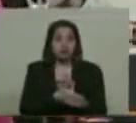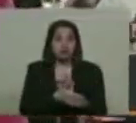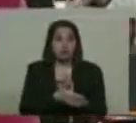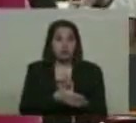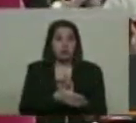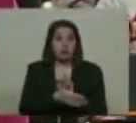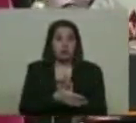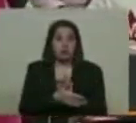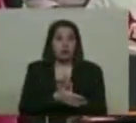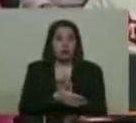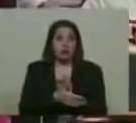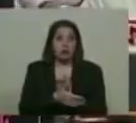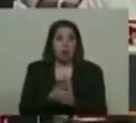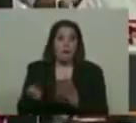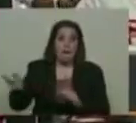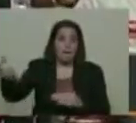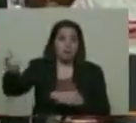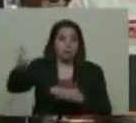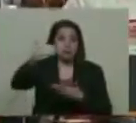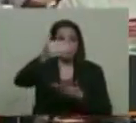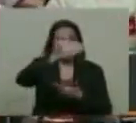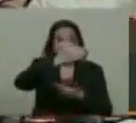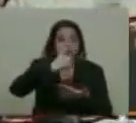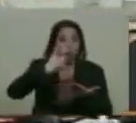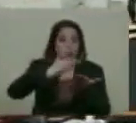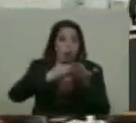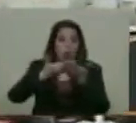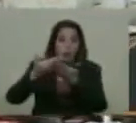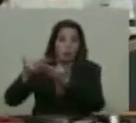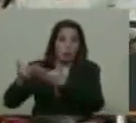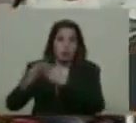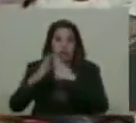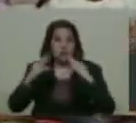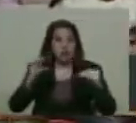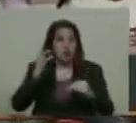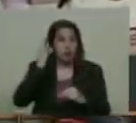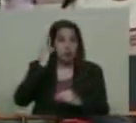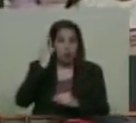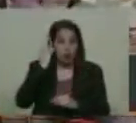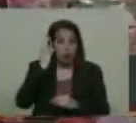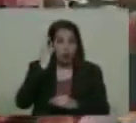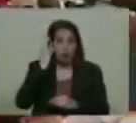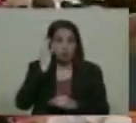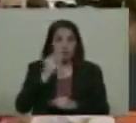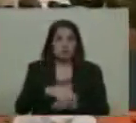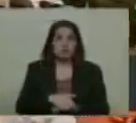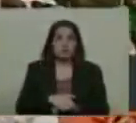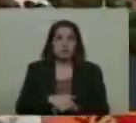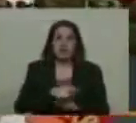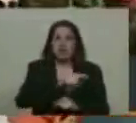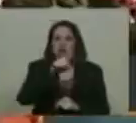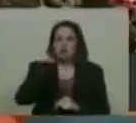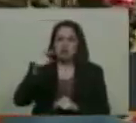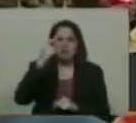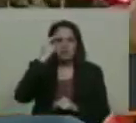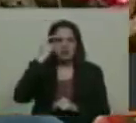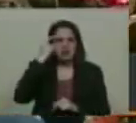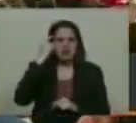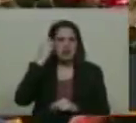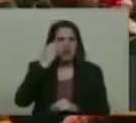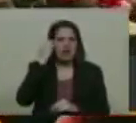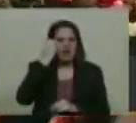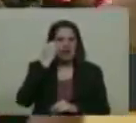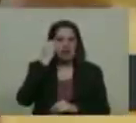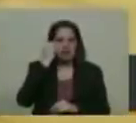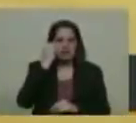recoger las propuestas de las mujeres de base, de la mujer de a pie. Yo quiero saber qué piensan ustedes,